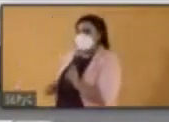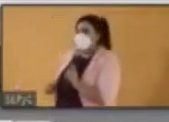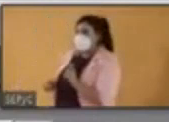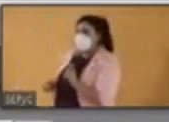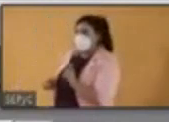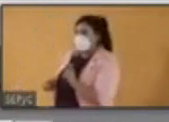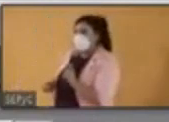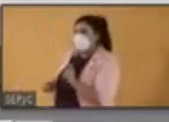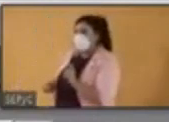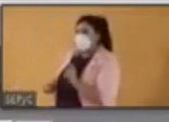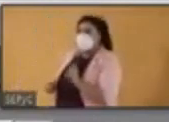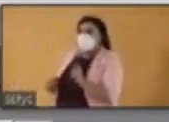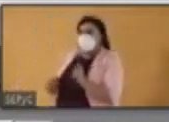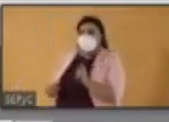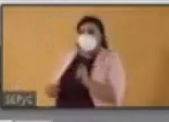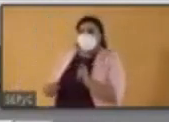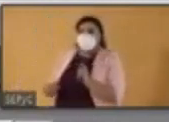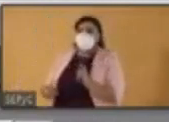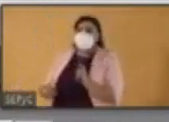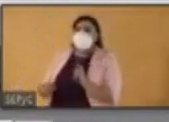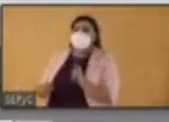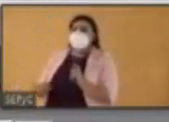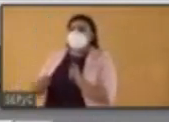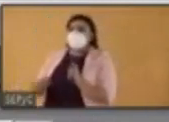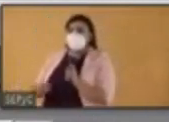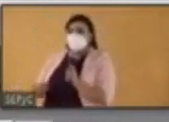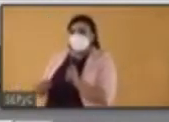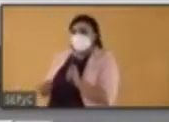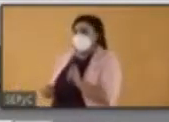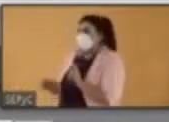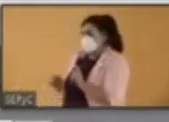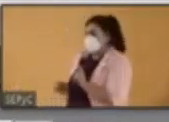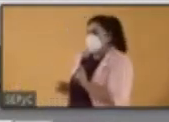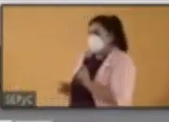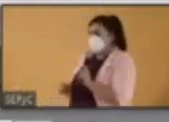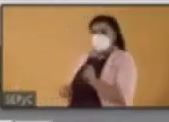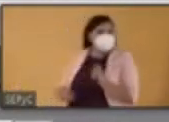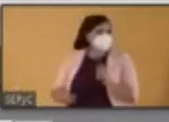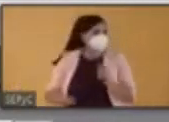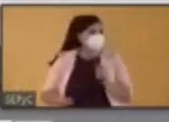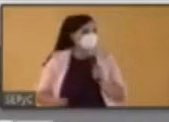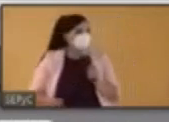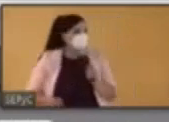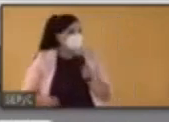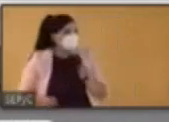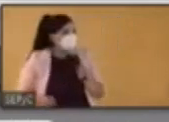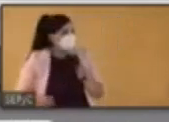que estamos registrando para que en caso de necesitarse corregir, se haga de inmediato.